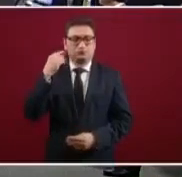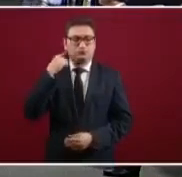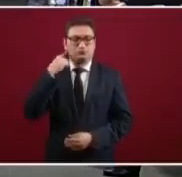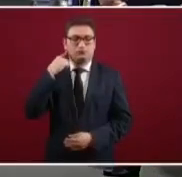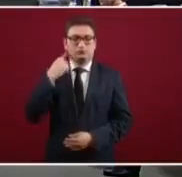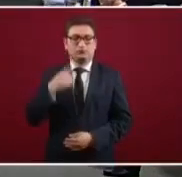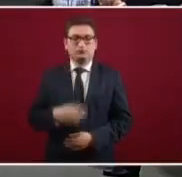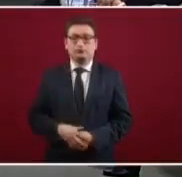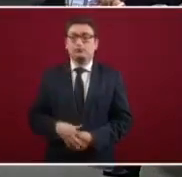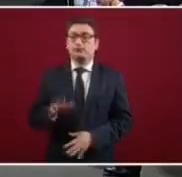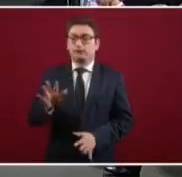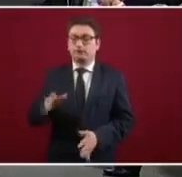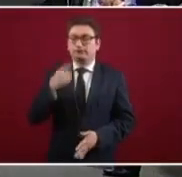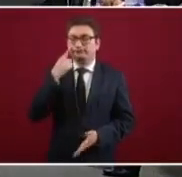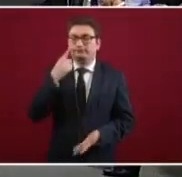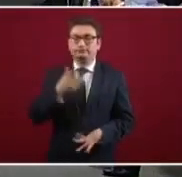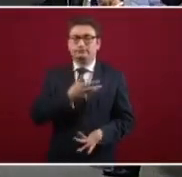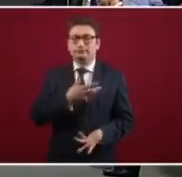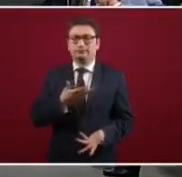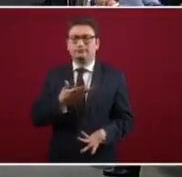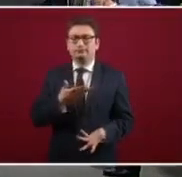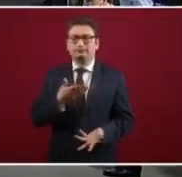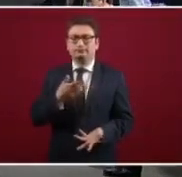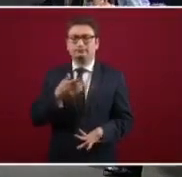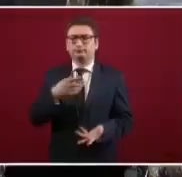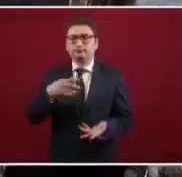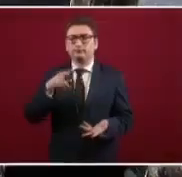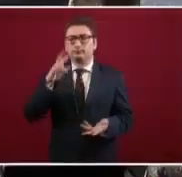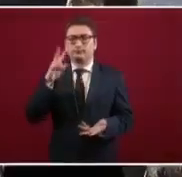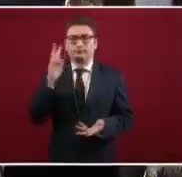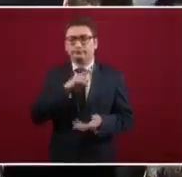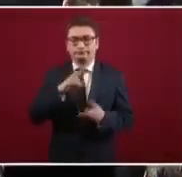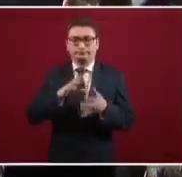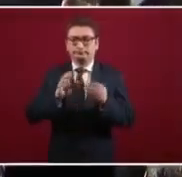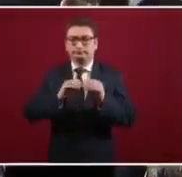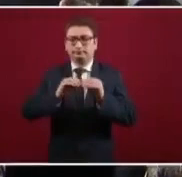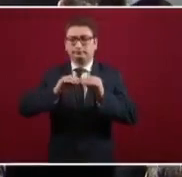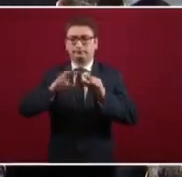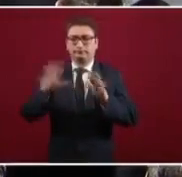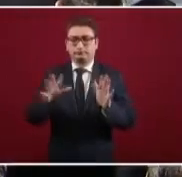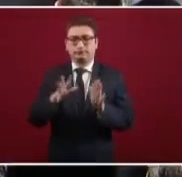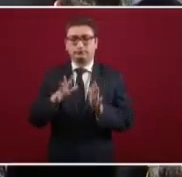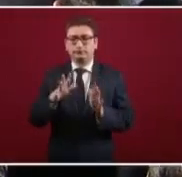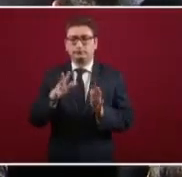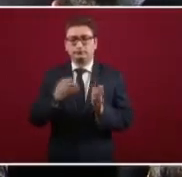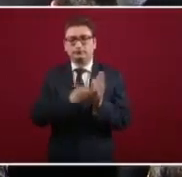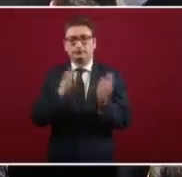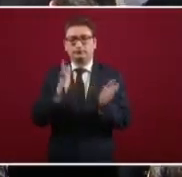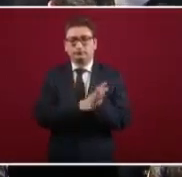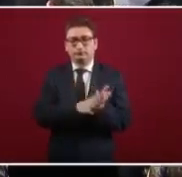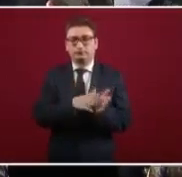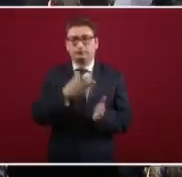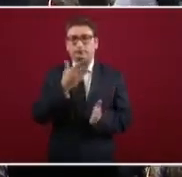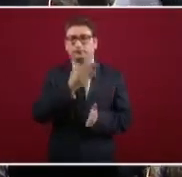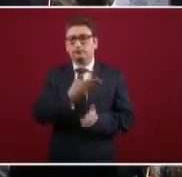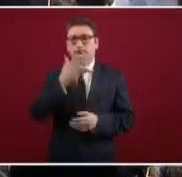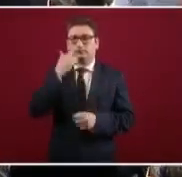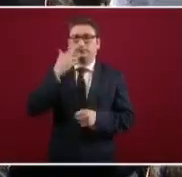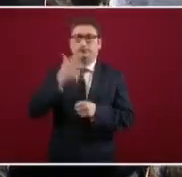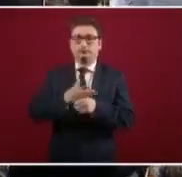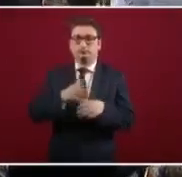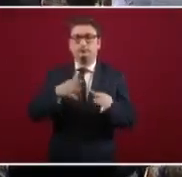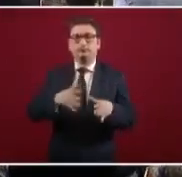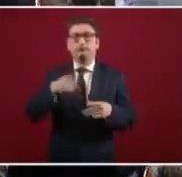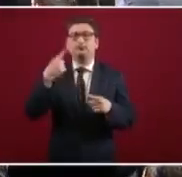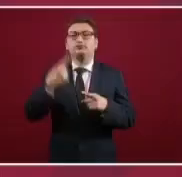y aquí se queda claro de que el que está a cargo del operativo